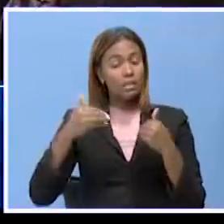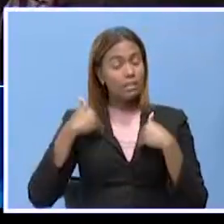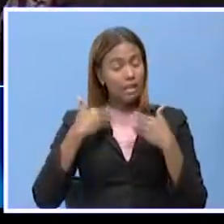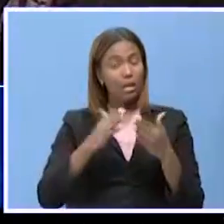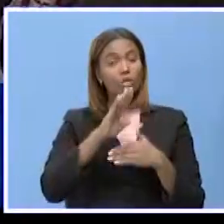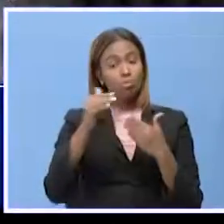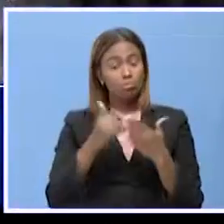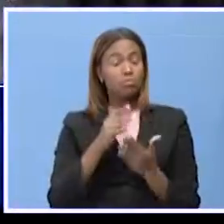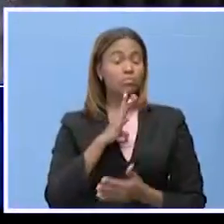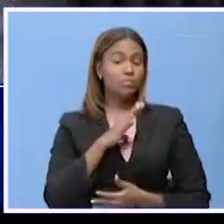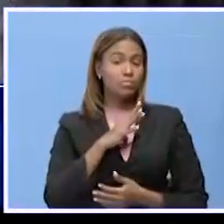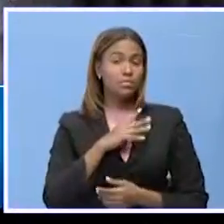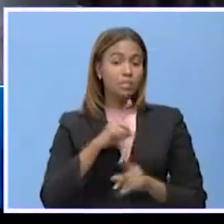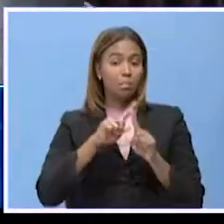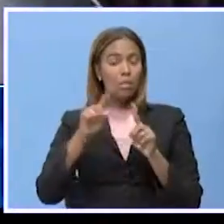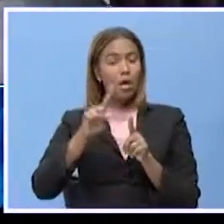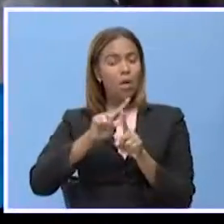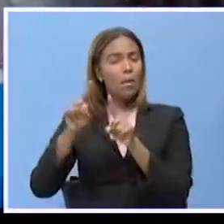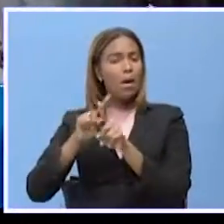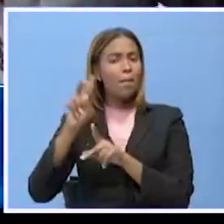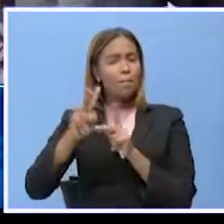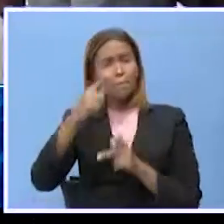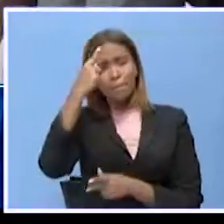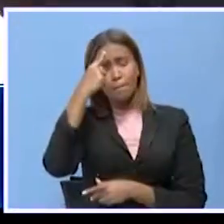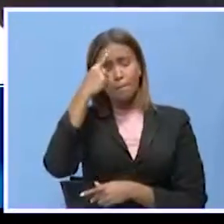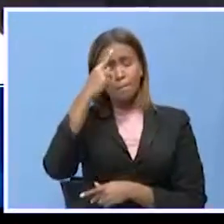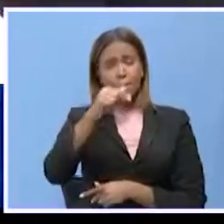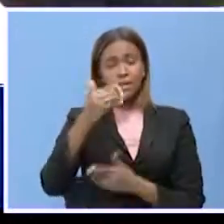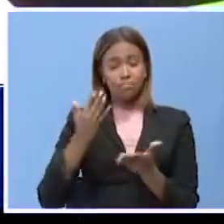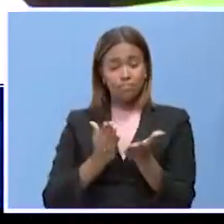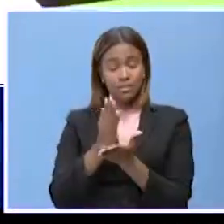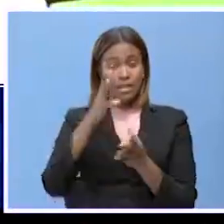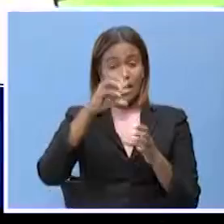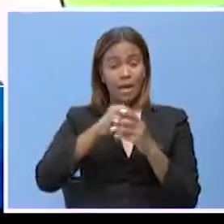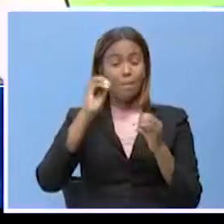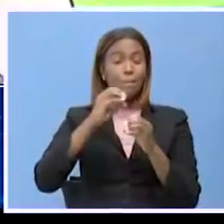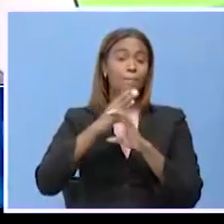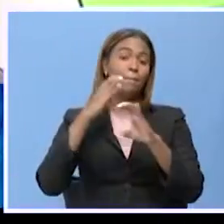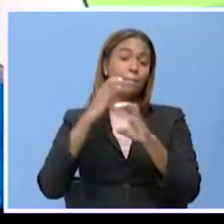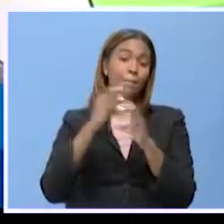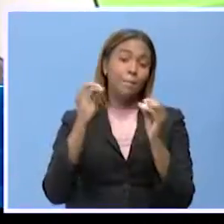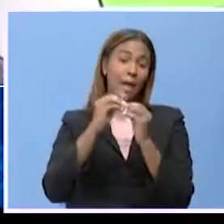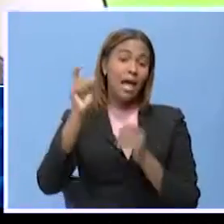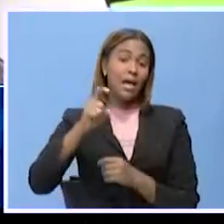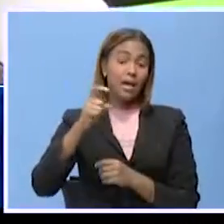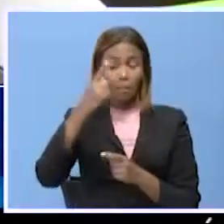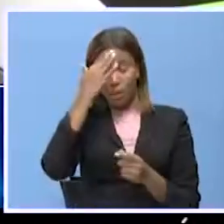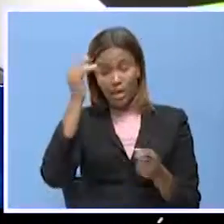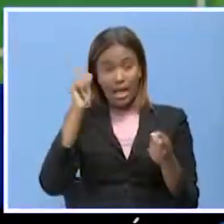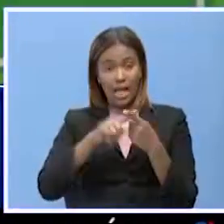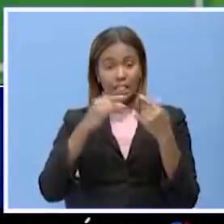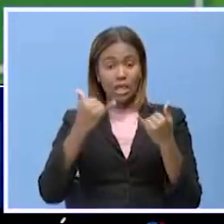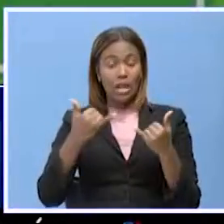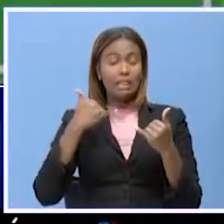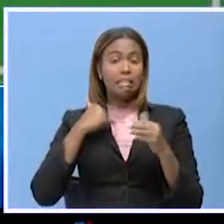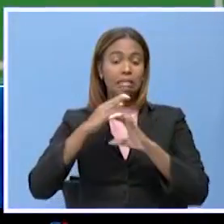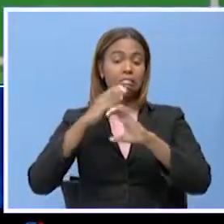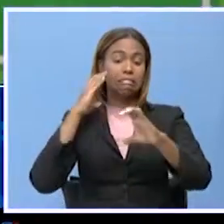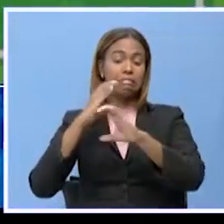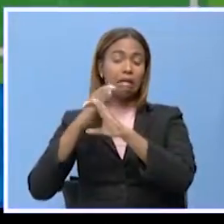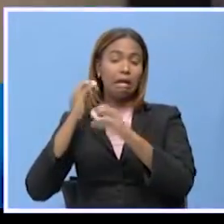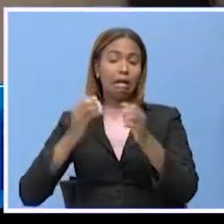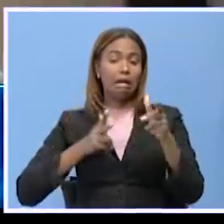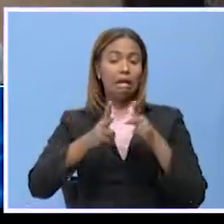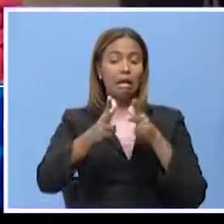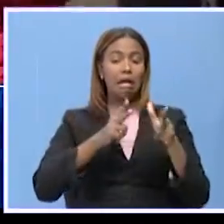todo está bien. Sin embargo, algunos pasajeros abogaron por la inclusión de más unidades, ya que las que hasta el momento circulan no dan